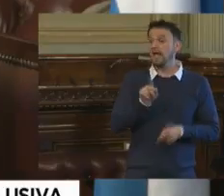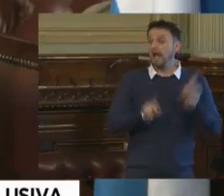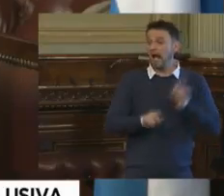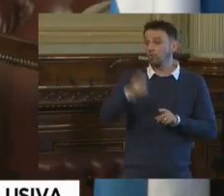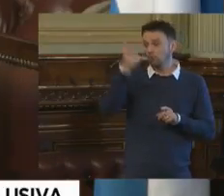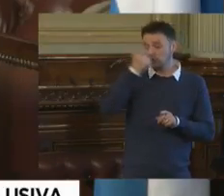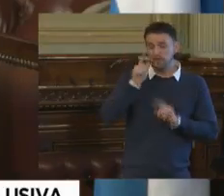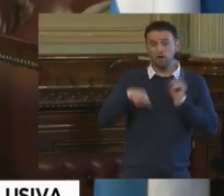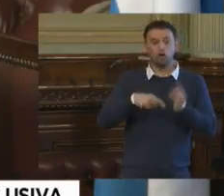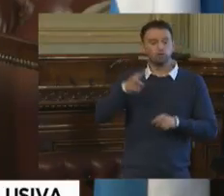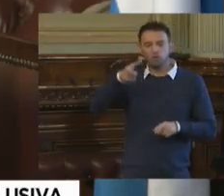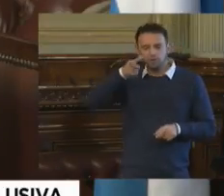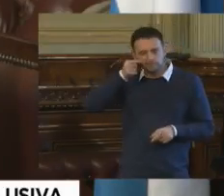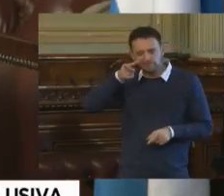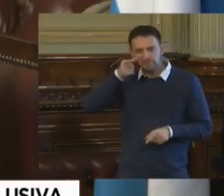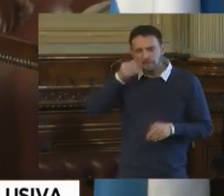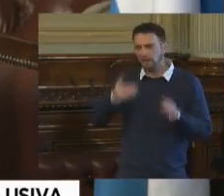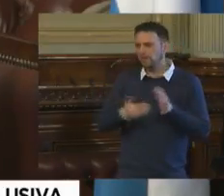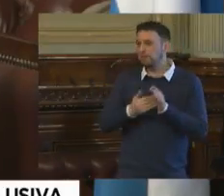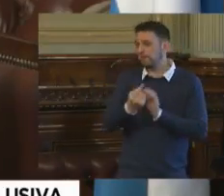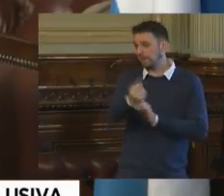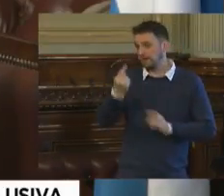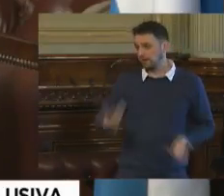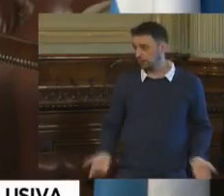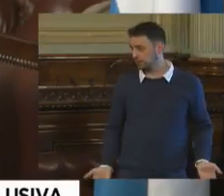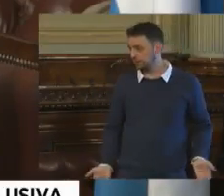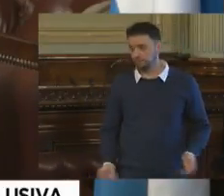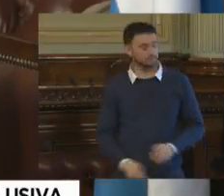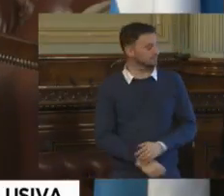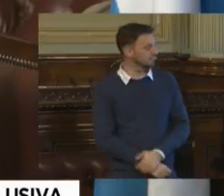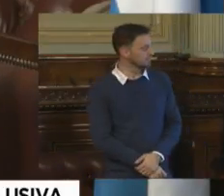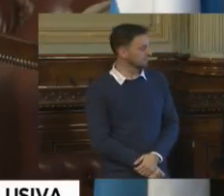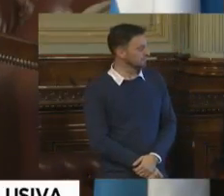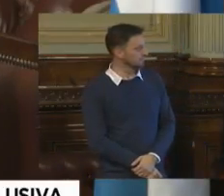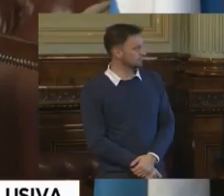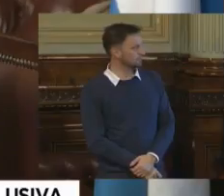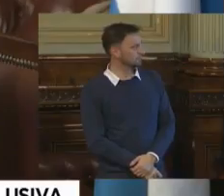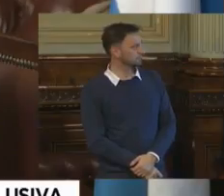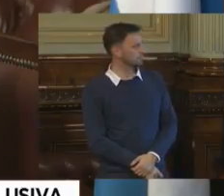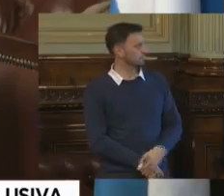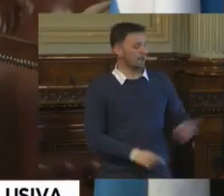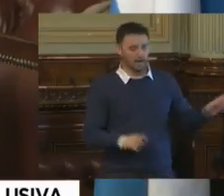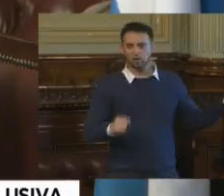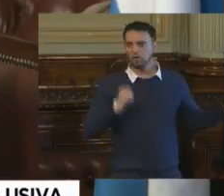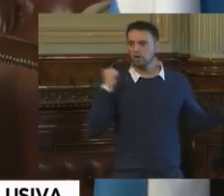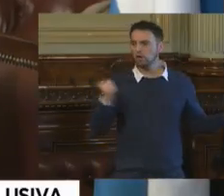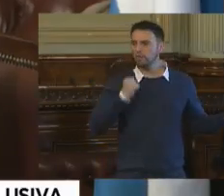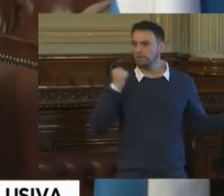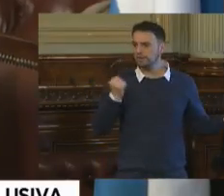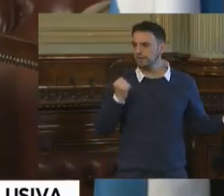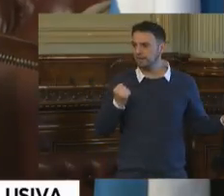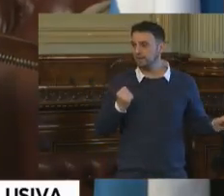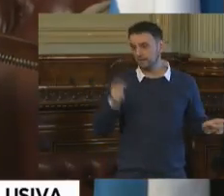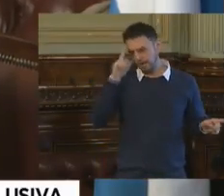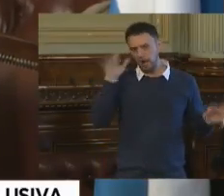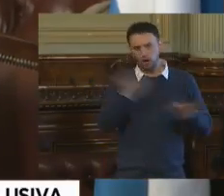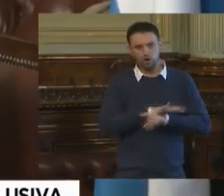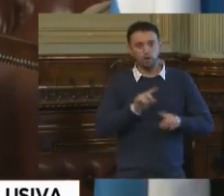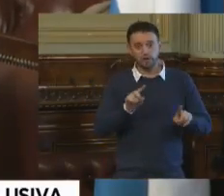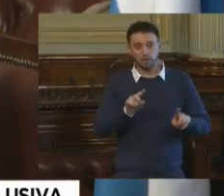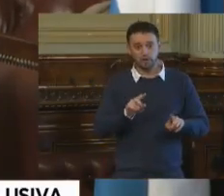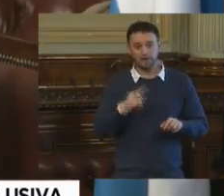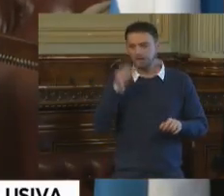una visión reducida o cualquier otro tipo de característica visual lo importante es para no